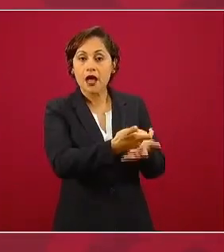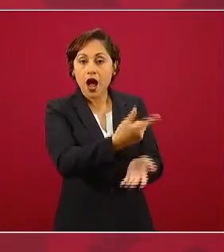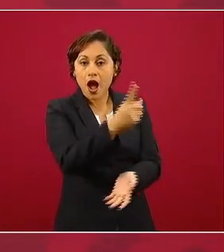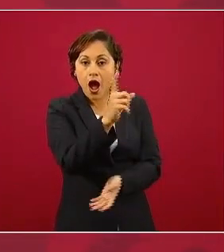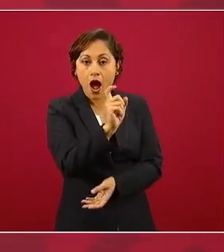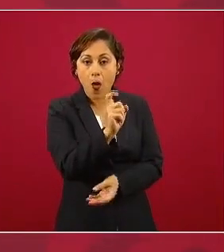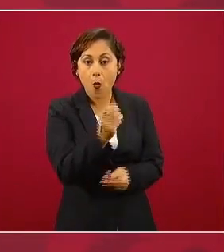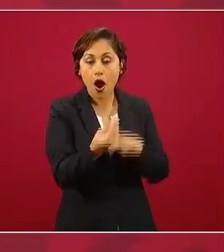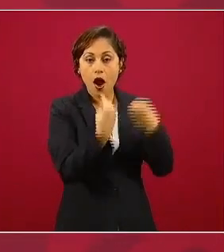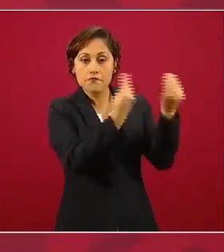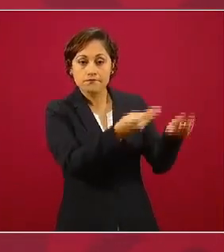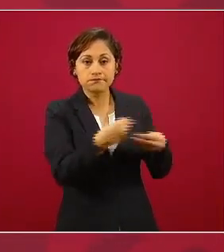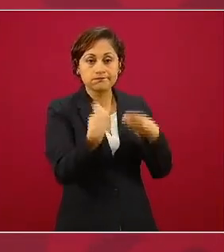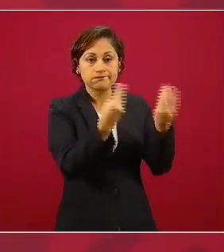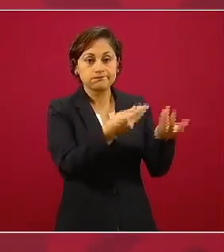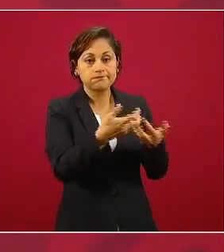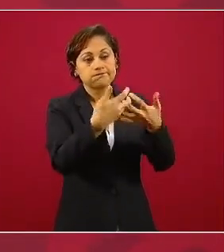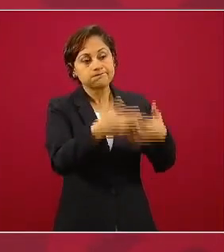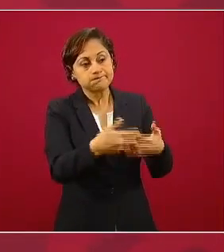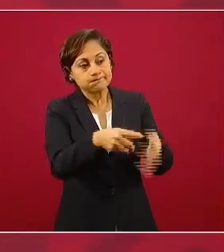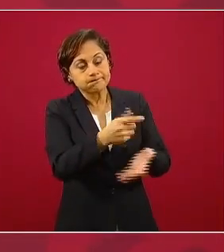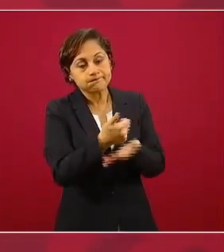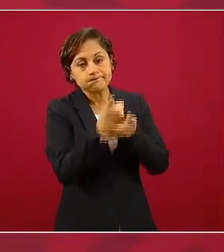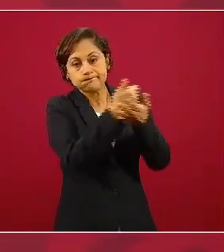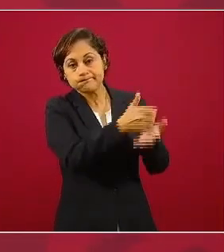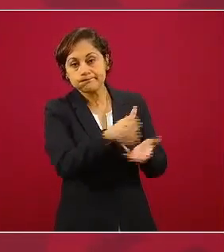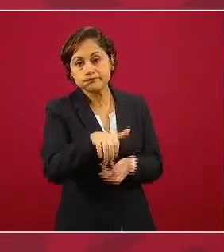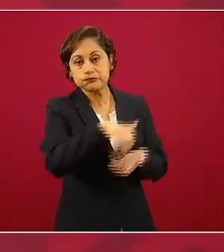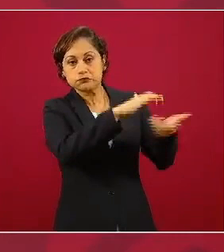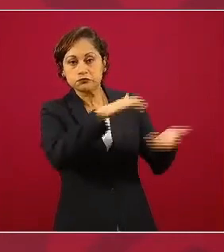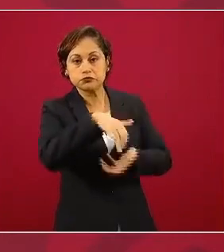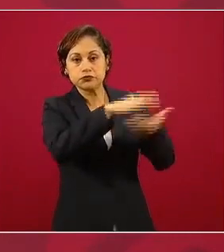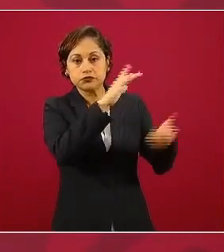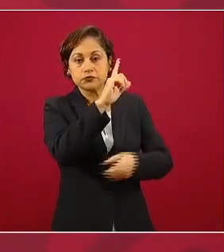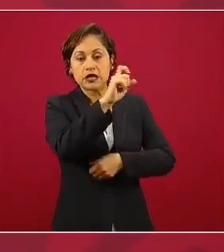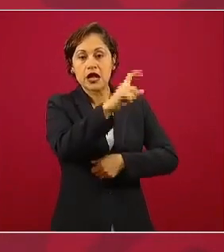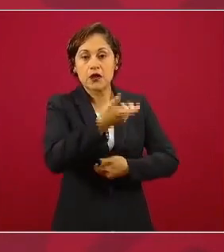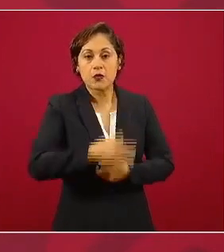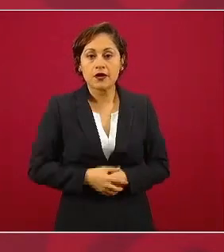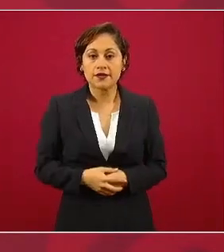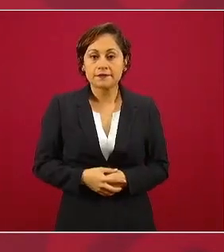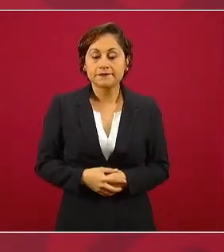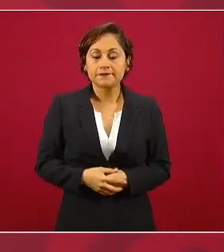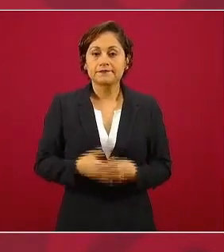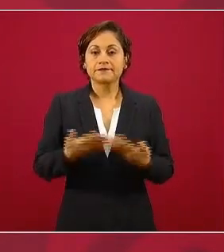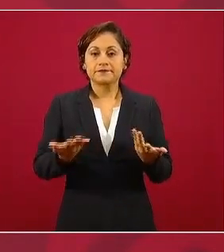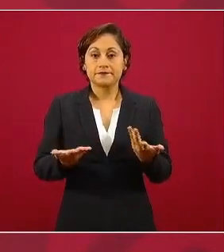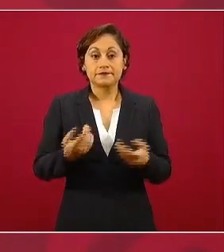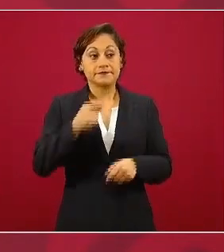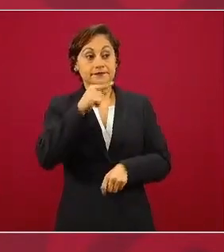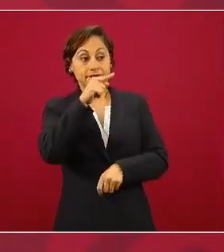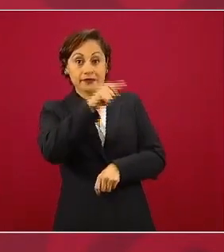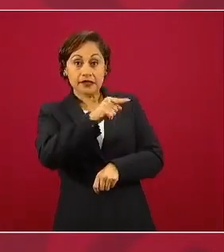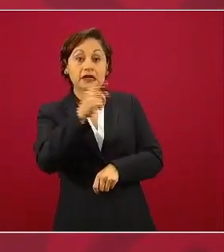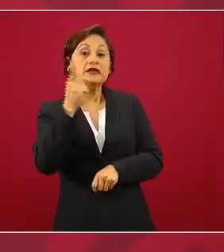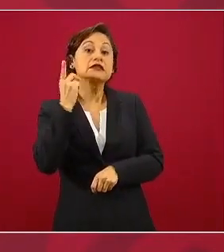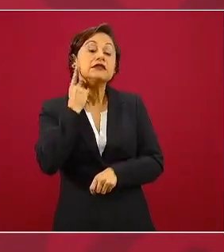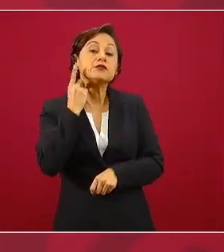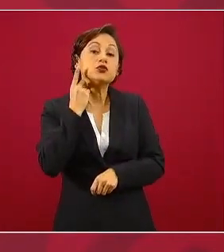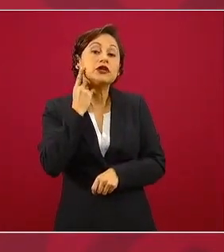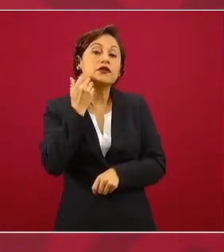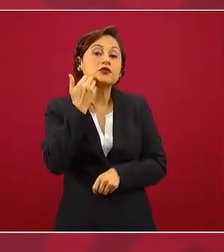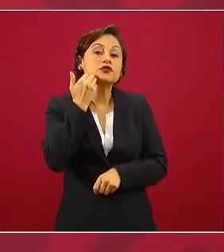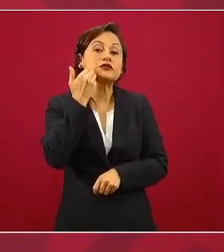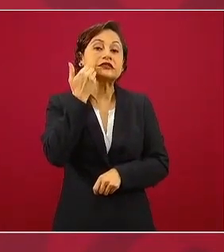Y agarran de bandera algunos que quieren ser diputados, por ejemplo, de los